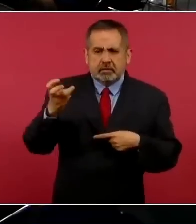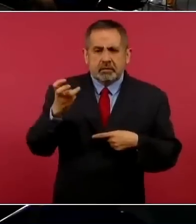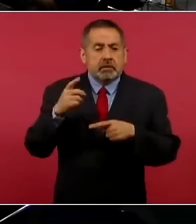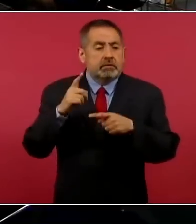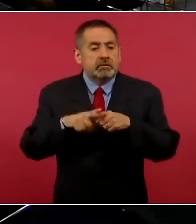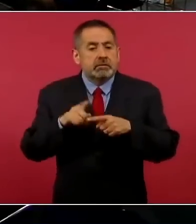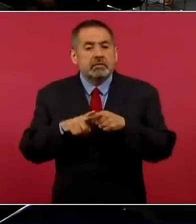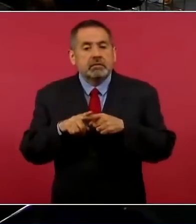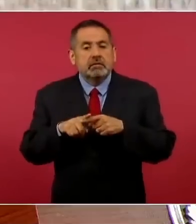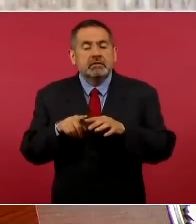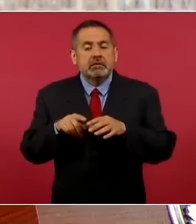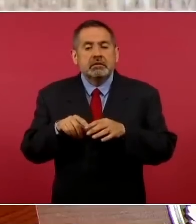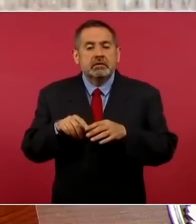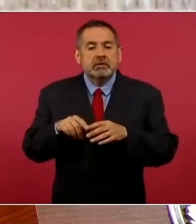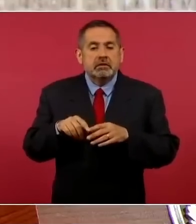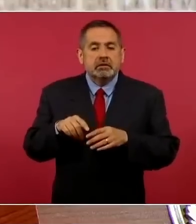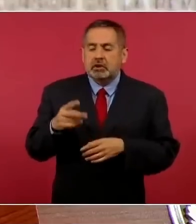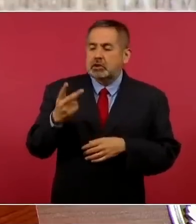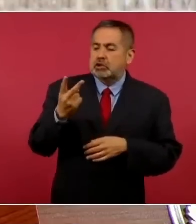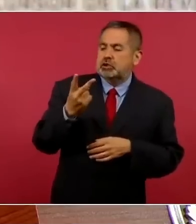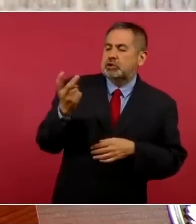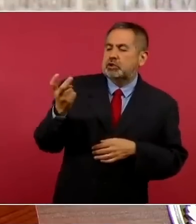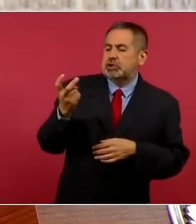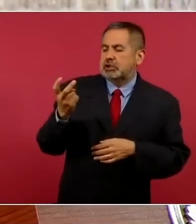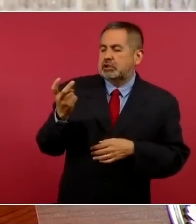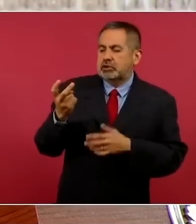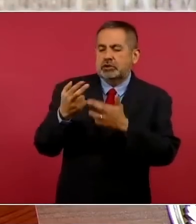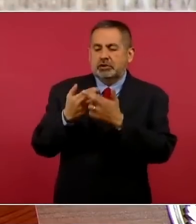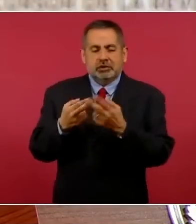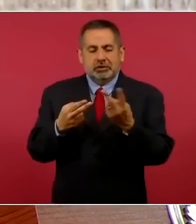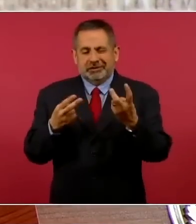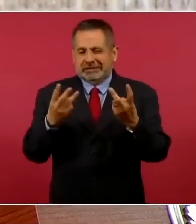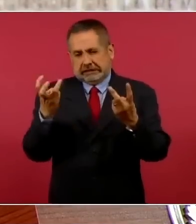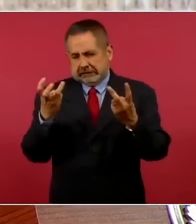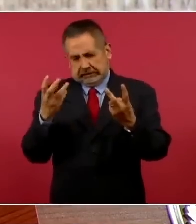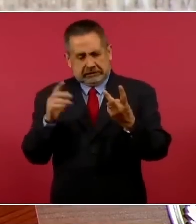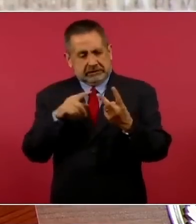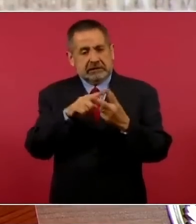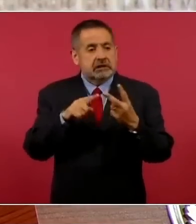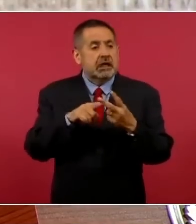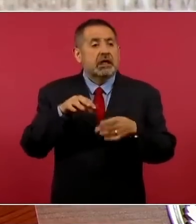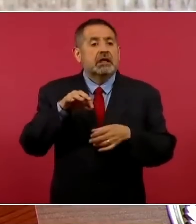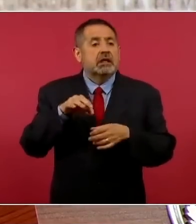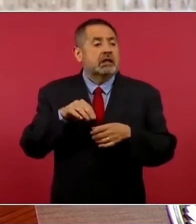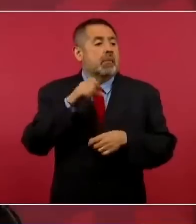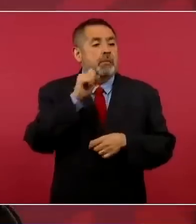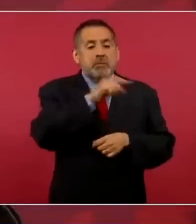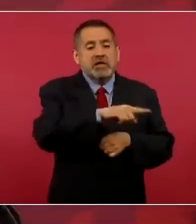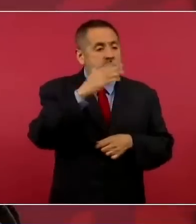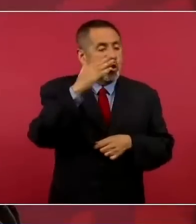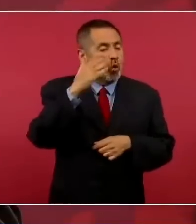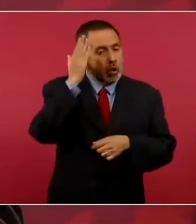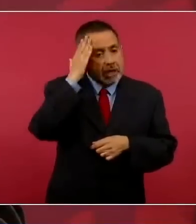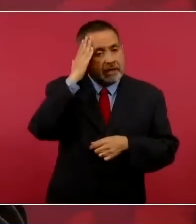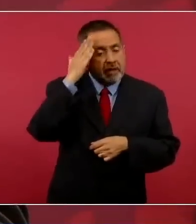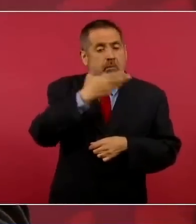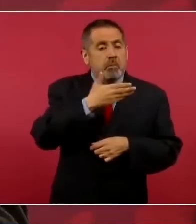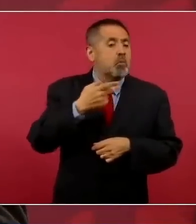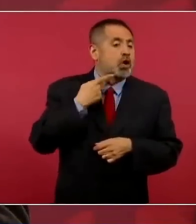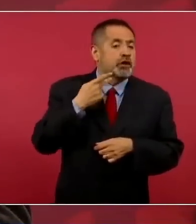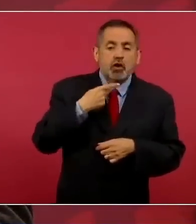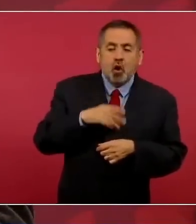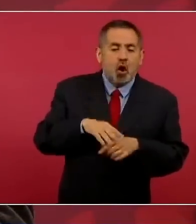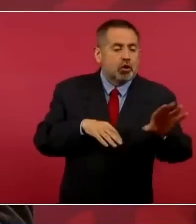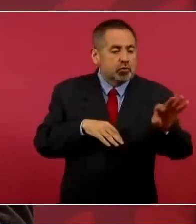designados los 200 restantes por los dirigentes de los partidos, sino